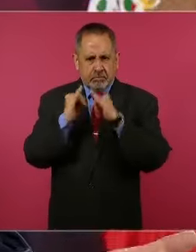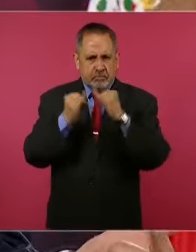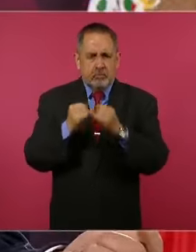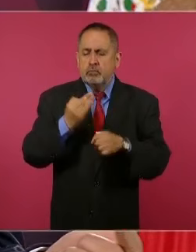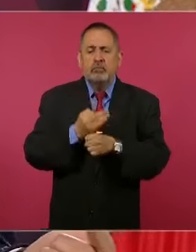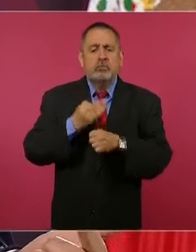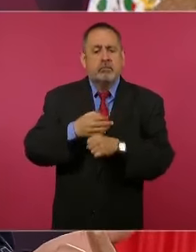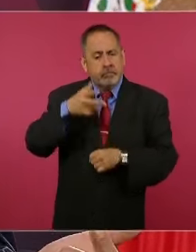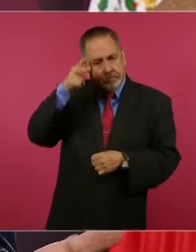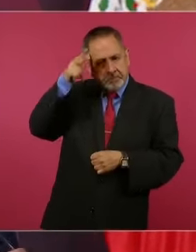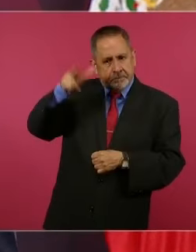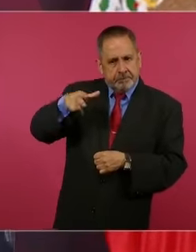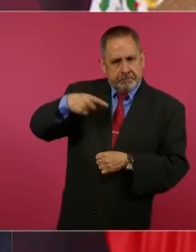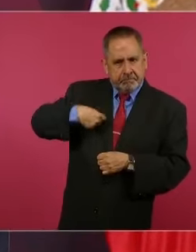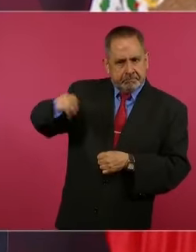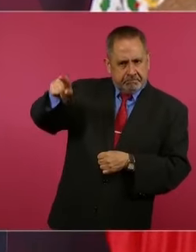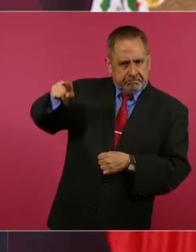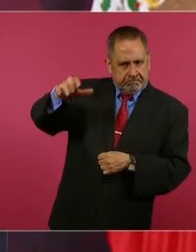a